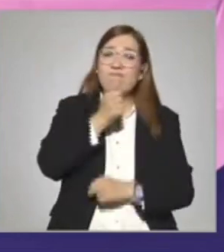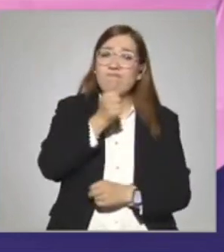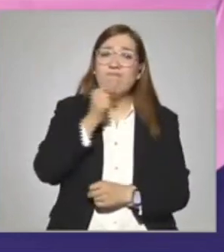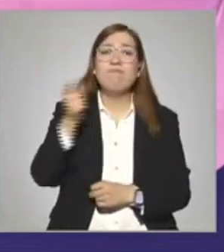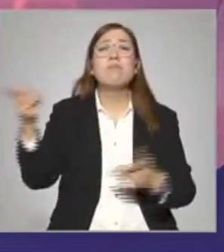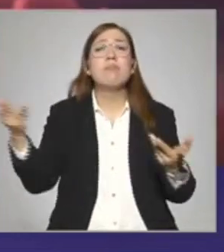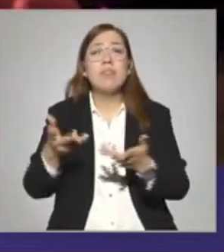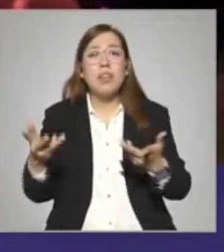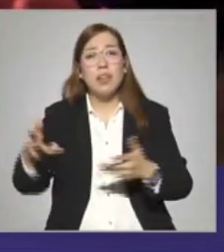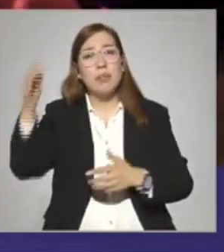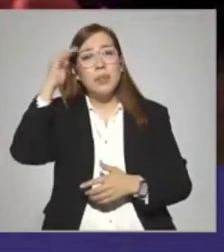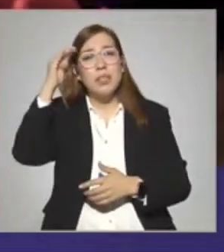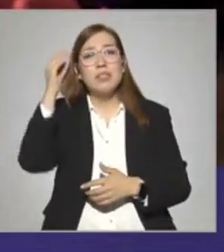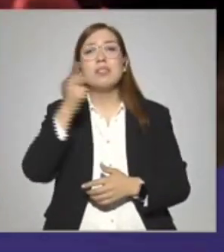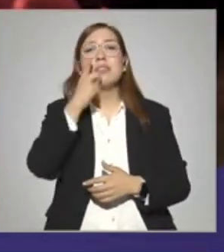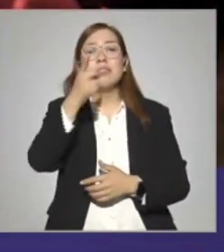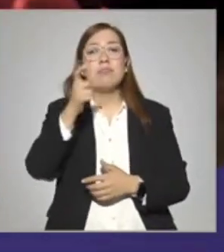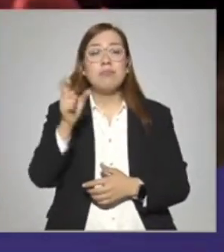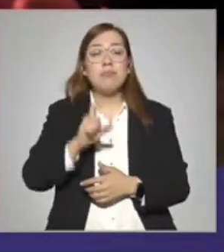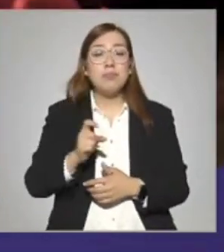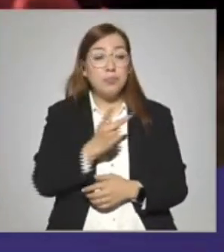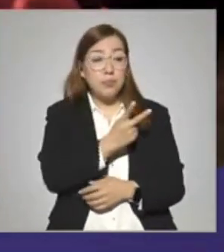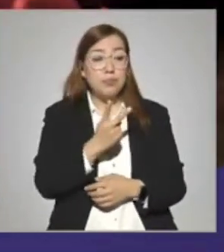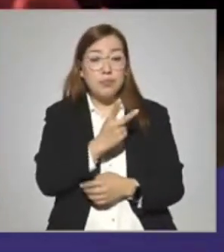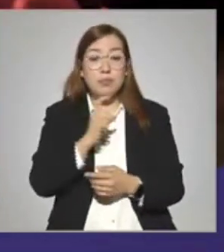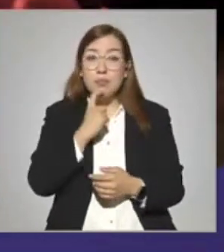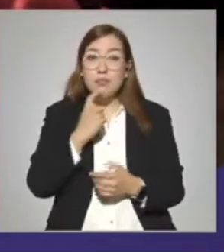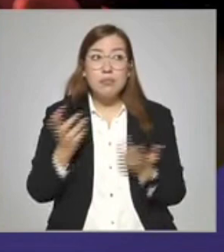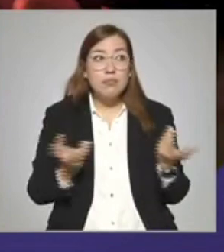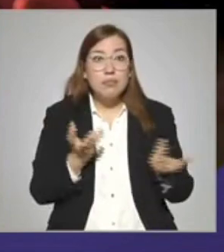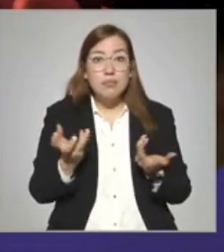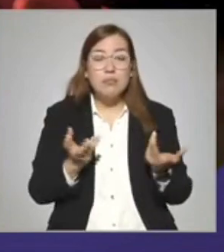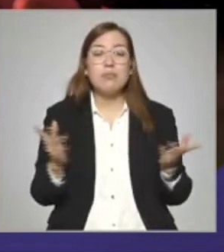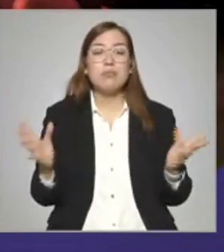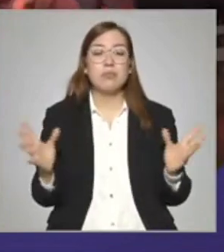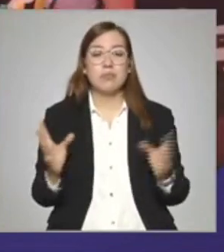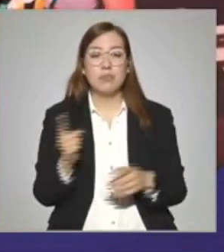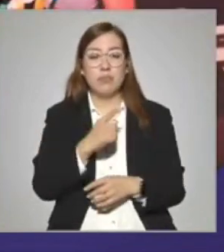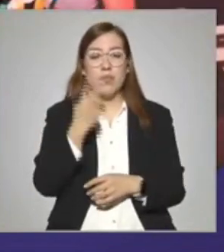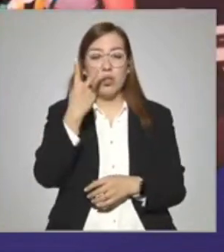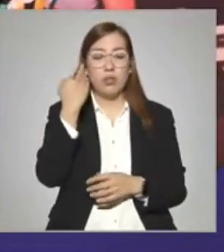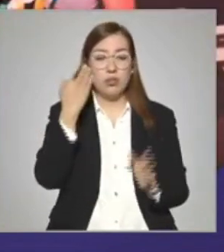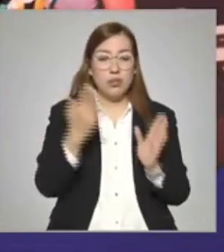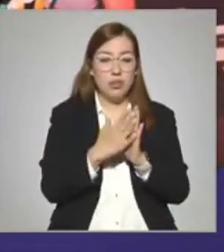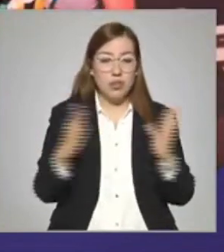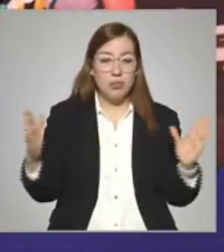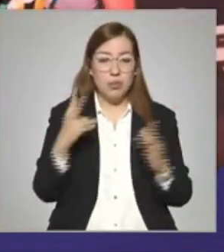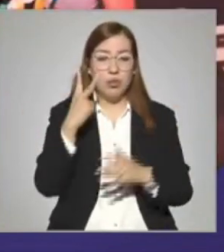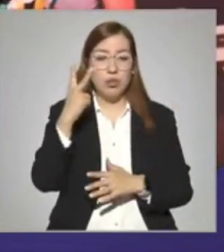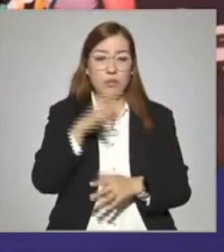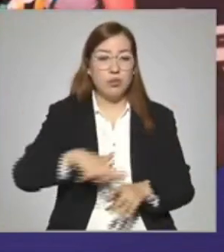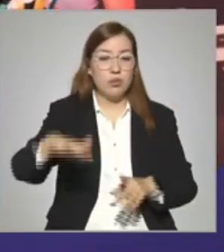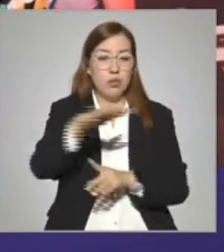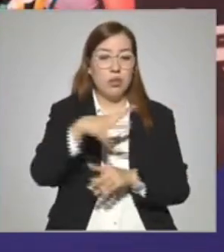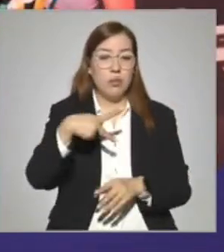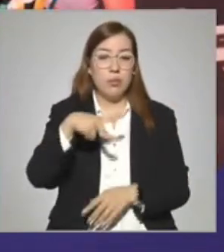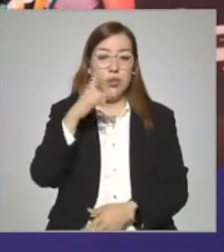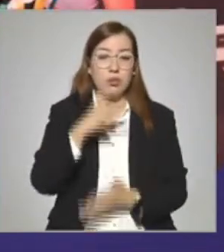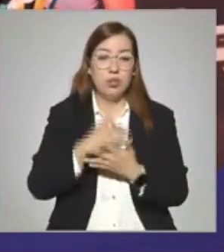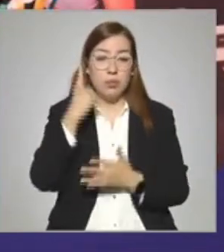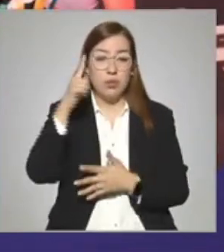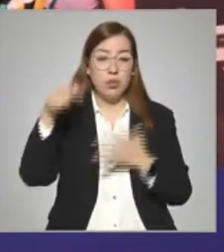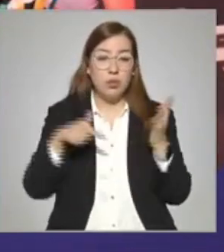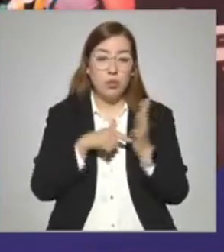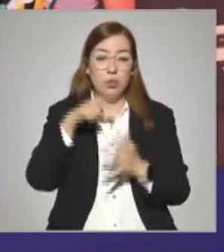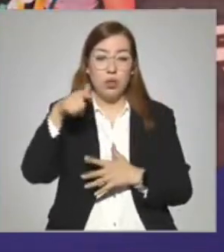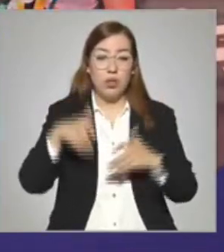piensan y qué dicen las muñecas cuando nadie está jugando con ellas? Una obra en dos tiempos, en dos espacios, pero en un solo escenario, el